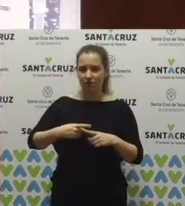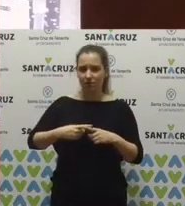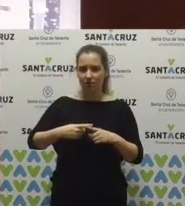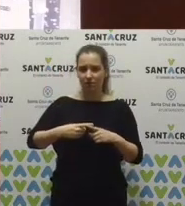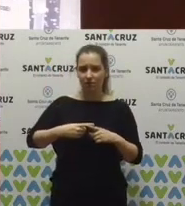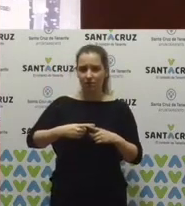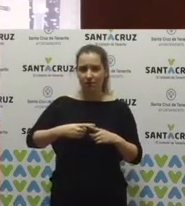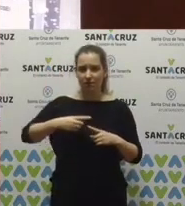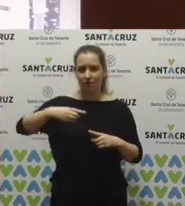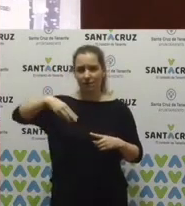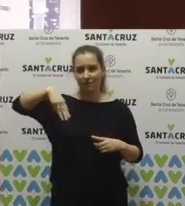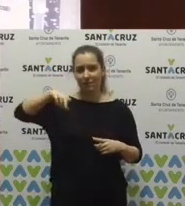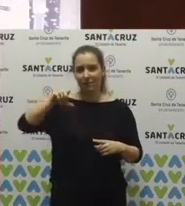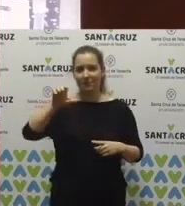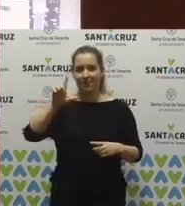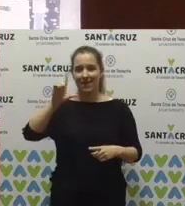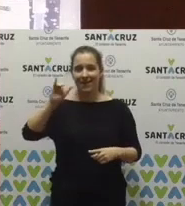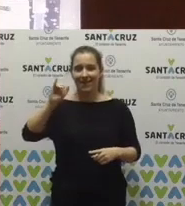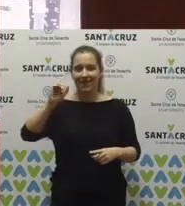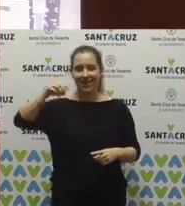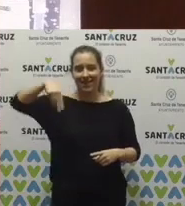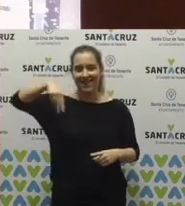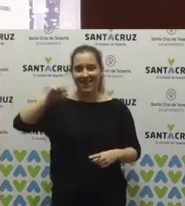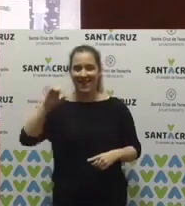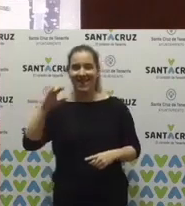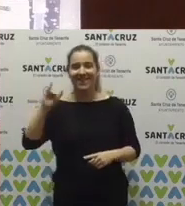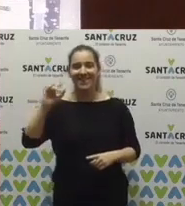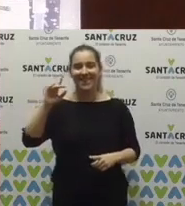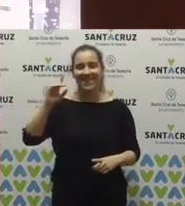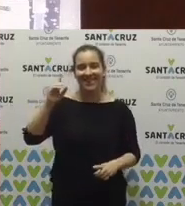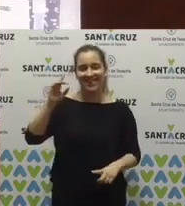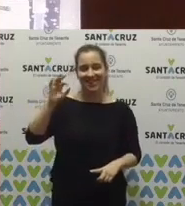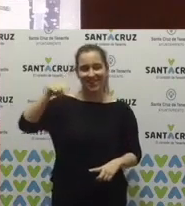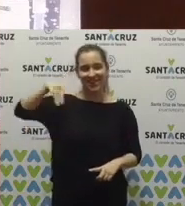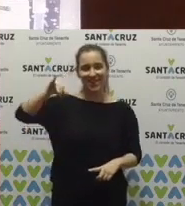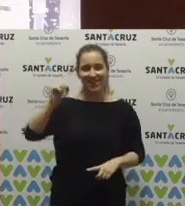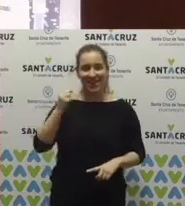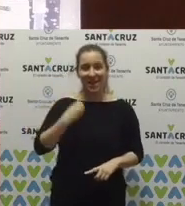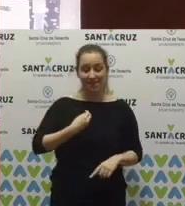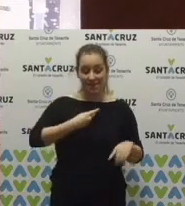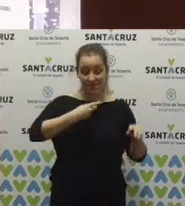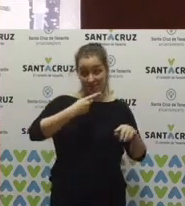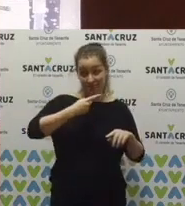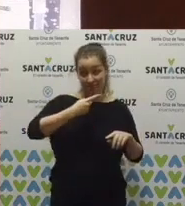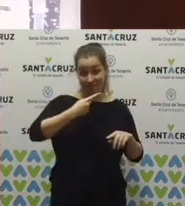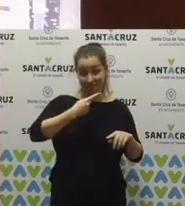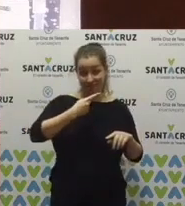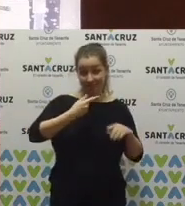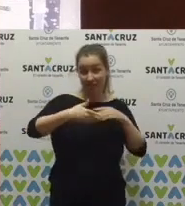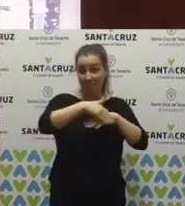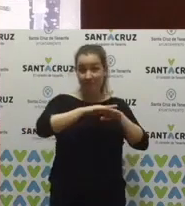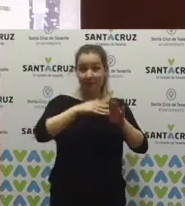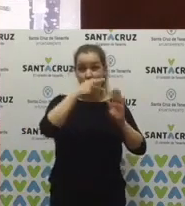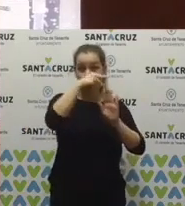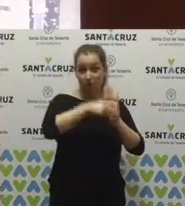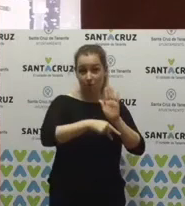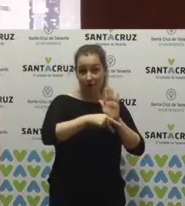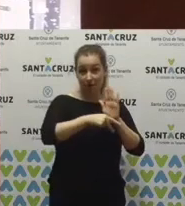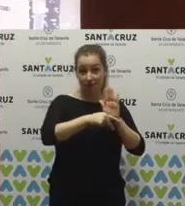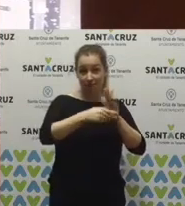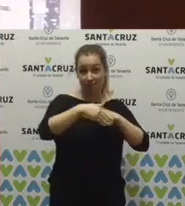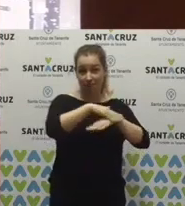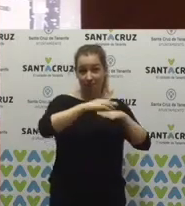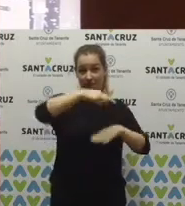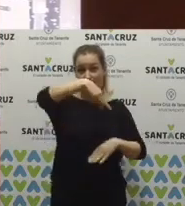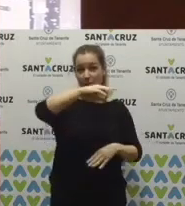cantidad de servicios utilizando pero es precisamente la normativa aprobada por montoro basándose en el ahorro de costes subrogando